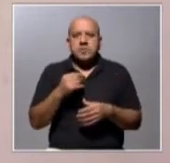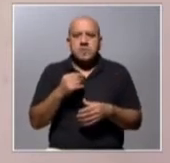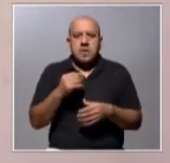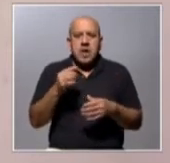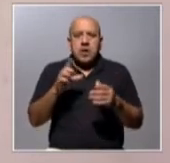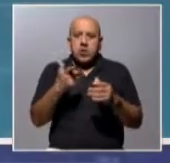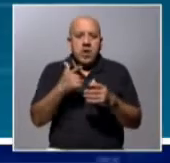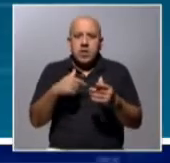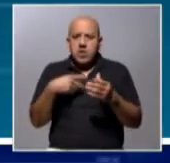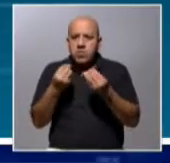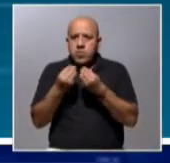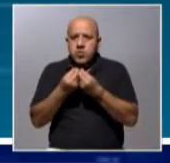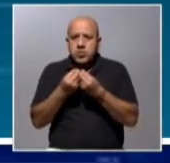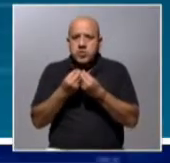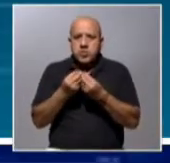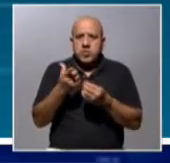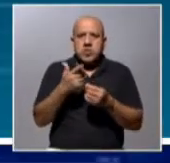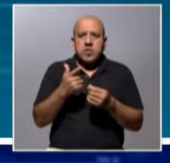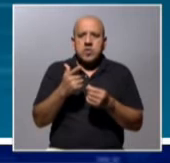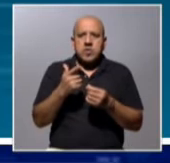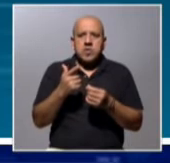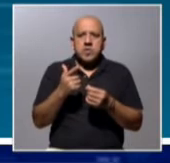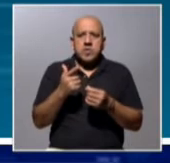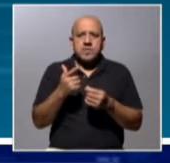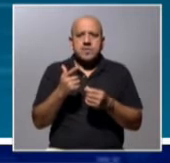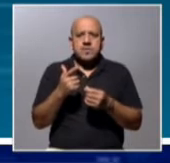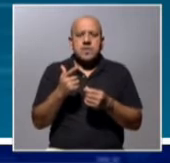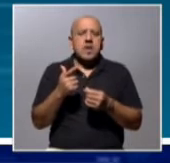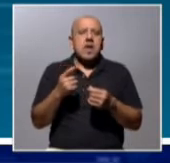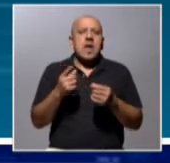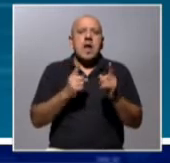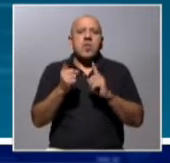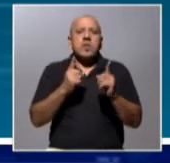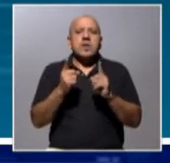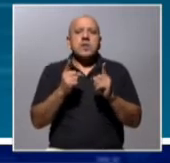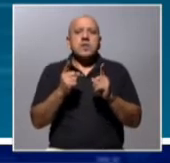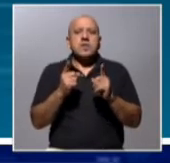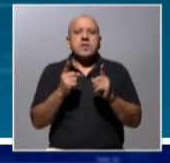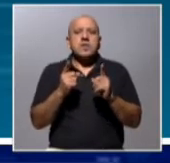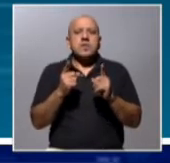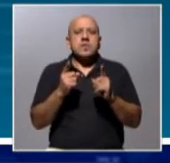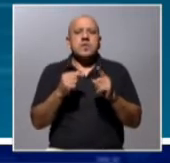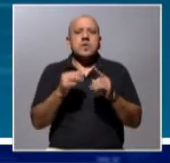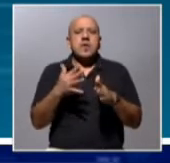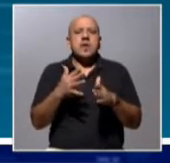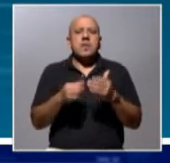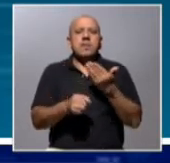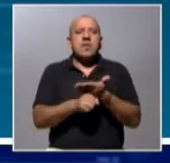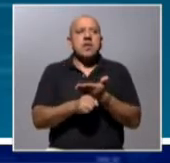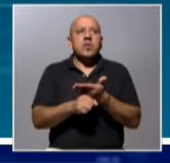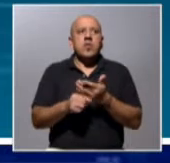son tantas, digamos. Más que nada hay muchas que están más que nada pidiendo como